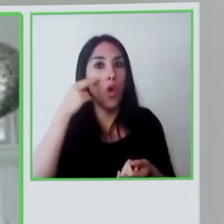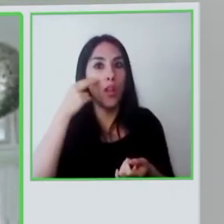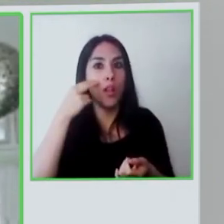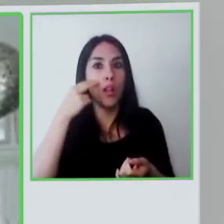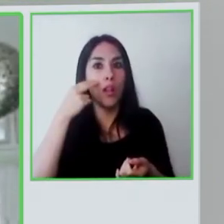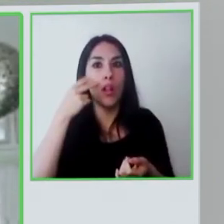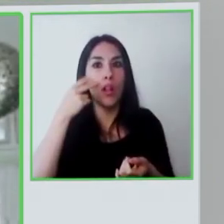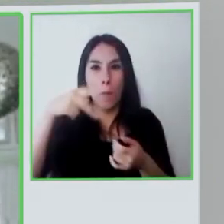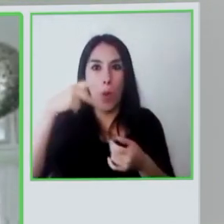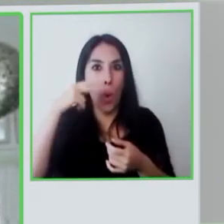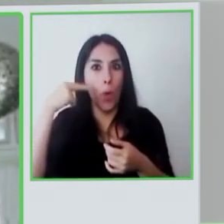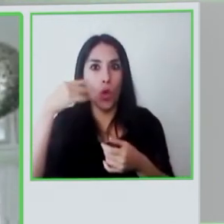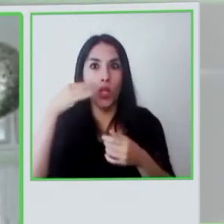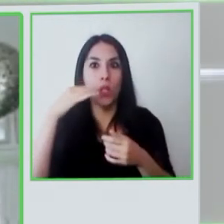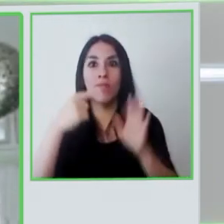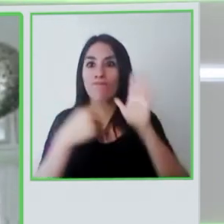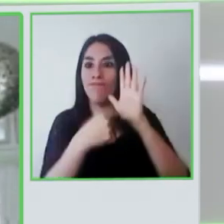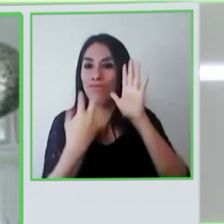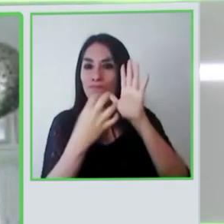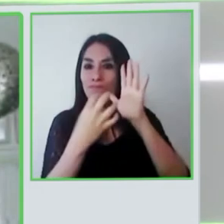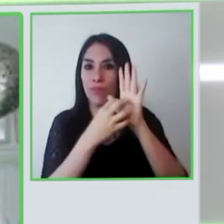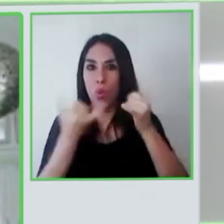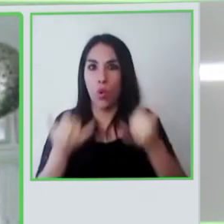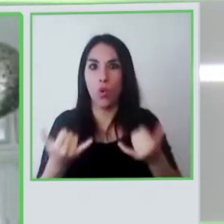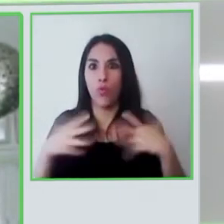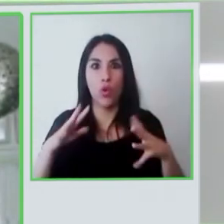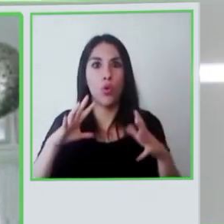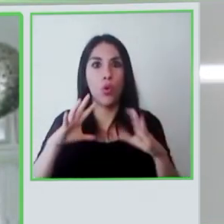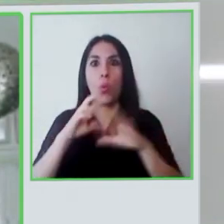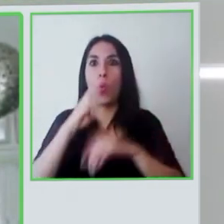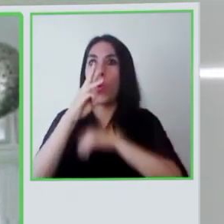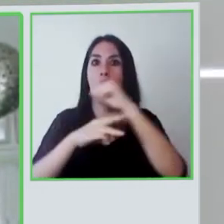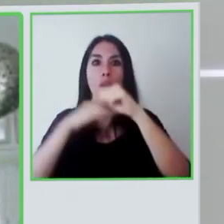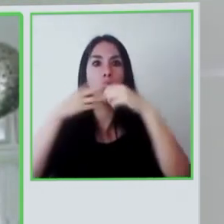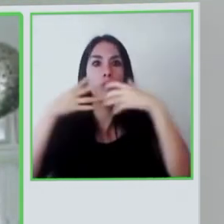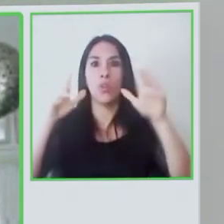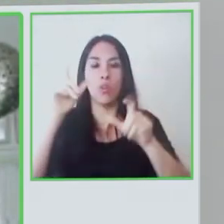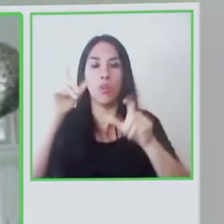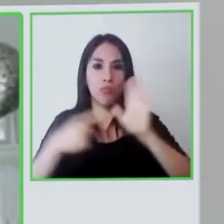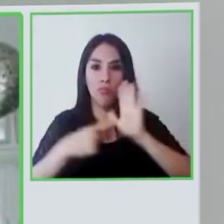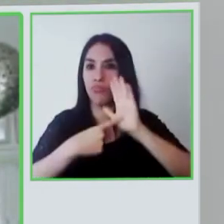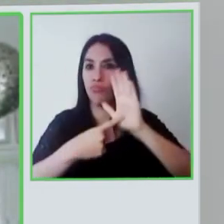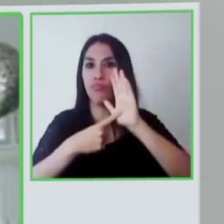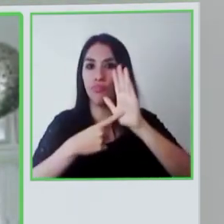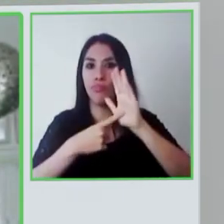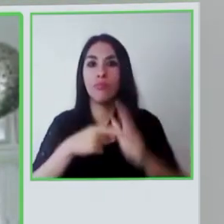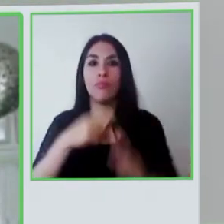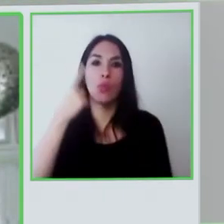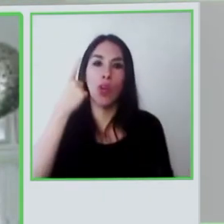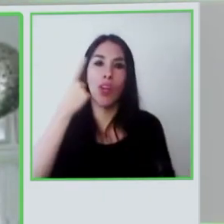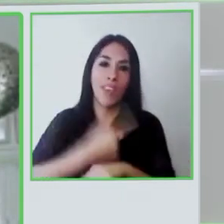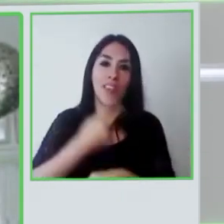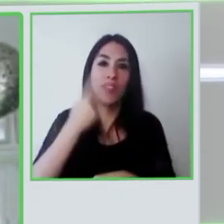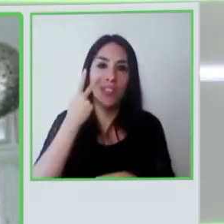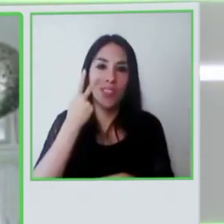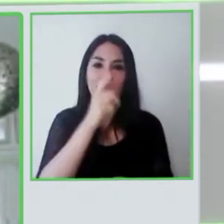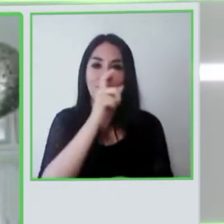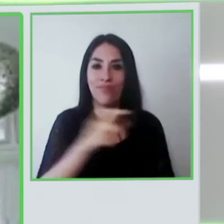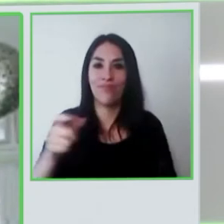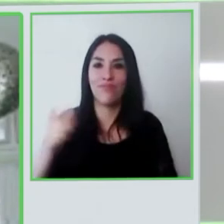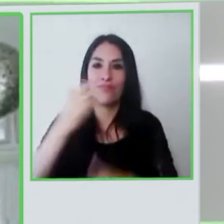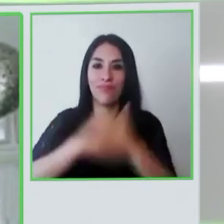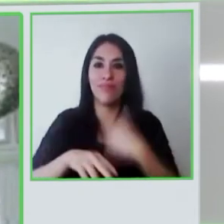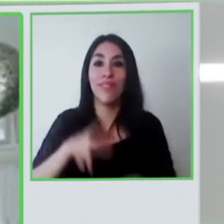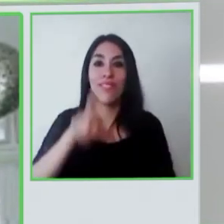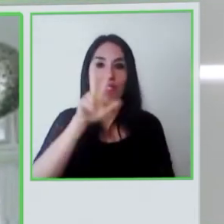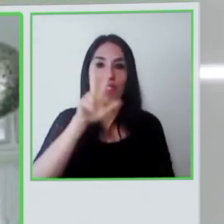fenómeno mundial hay miles de empleados ahora que son parte de este día personas en personas con discapacidad y que